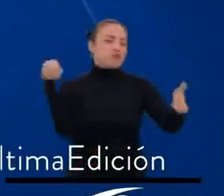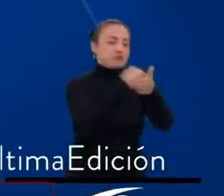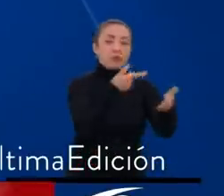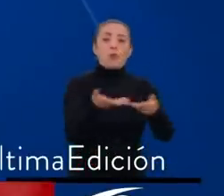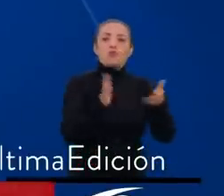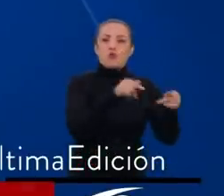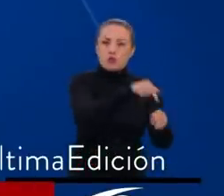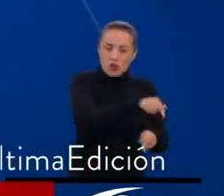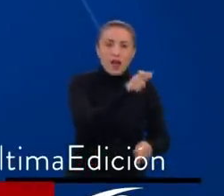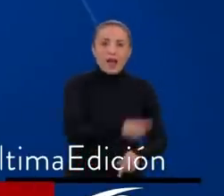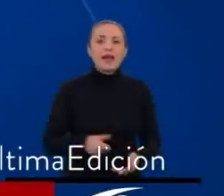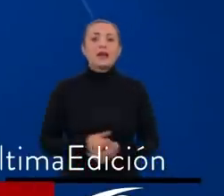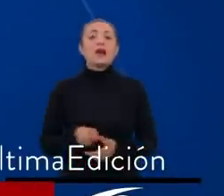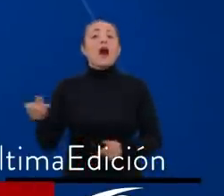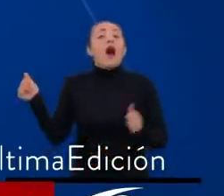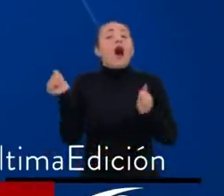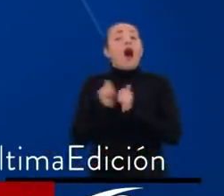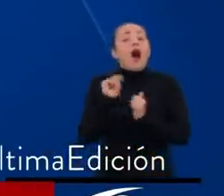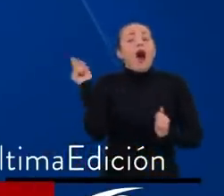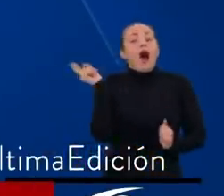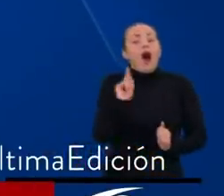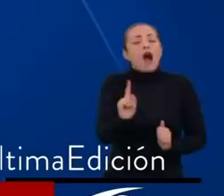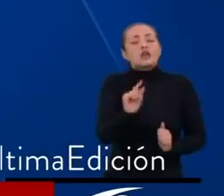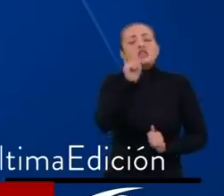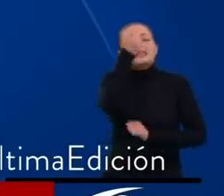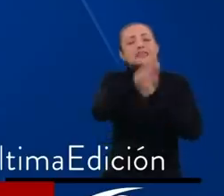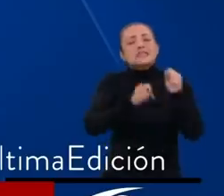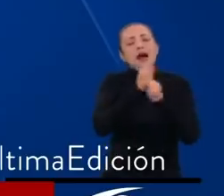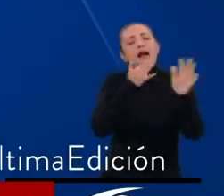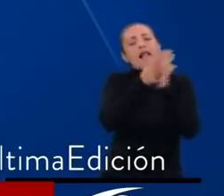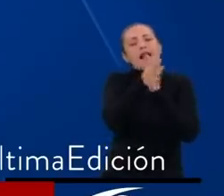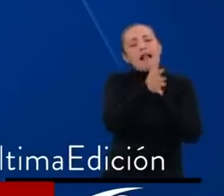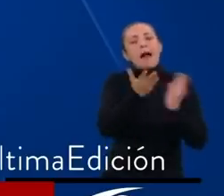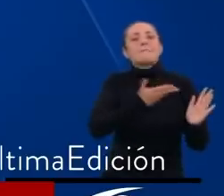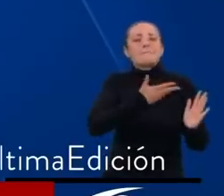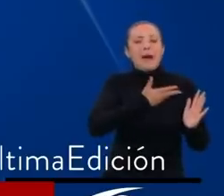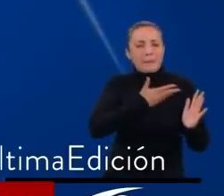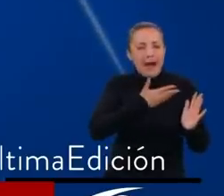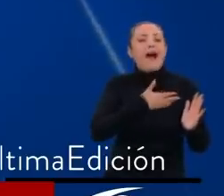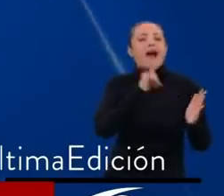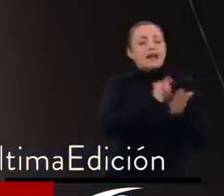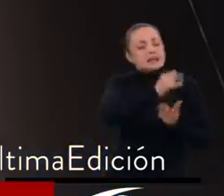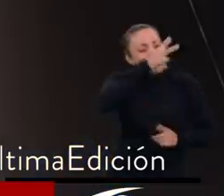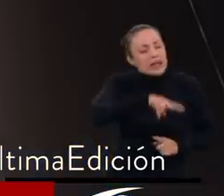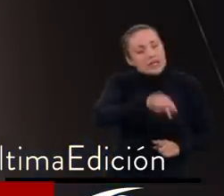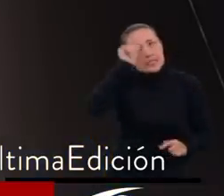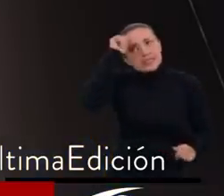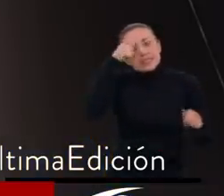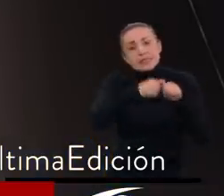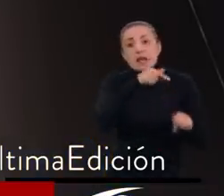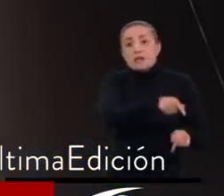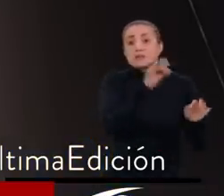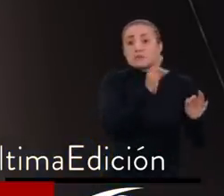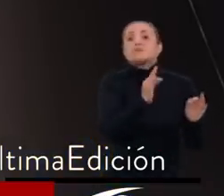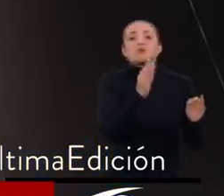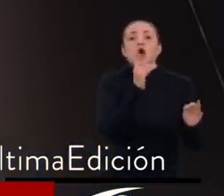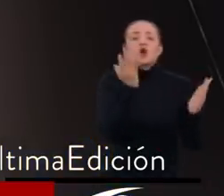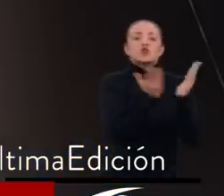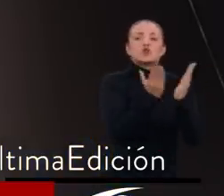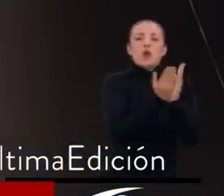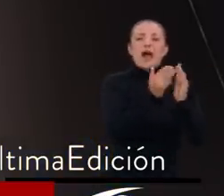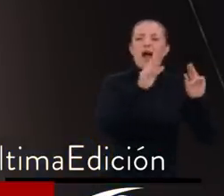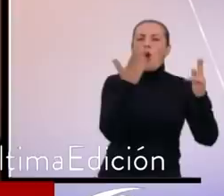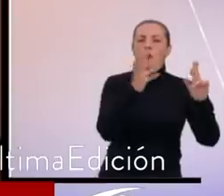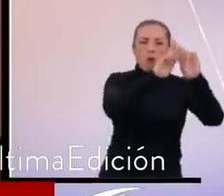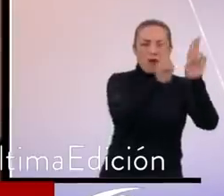Fueron 17 años de compañía, así recuerda Mónica Reyes a su hija Juliet Daniela Sanguino, que estudiaba virtualmente por la pandemia y